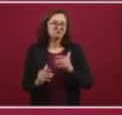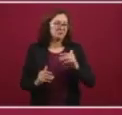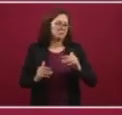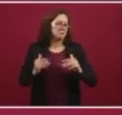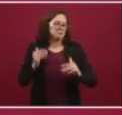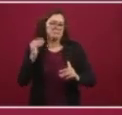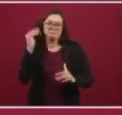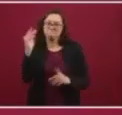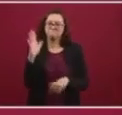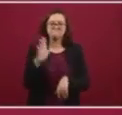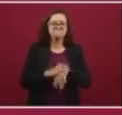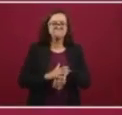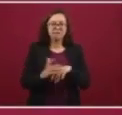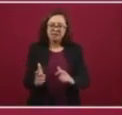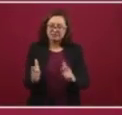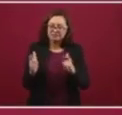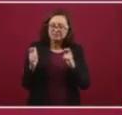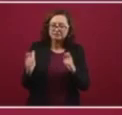con mucho más dinero,